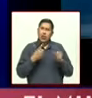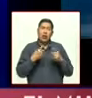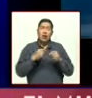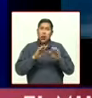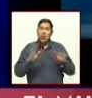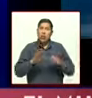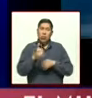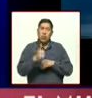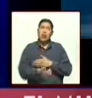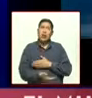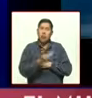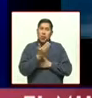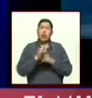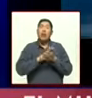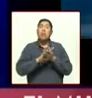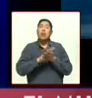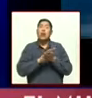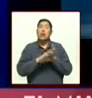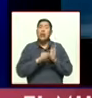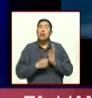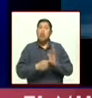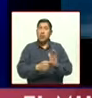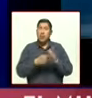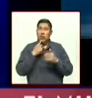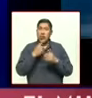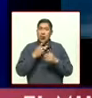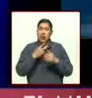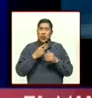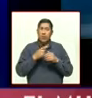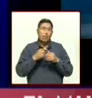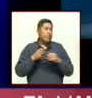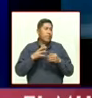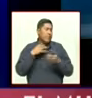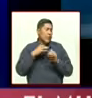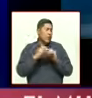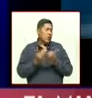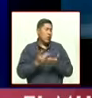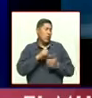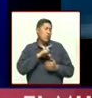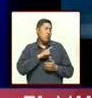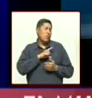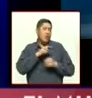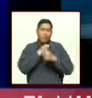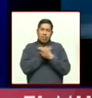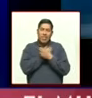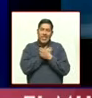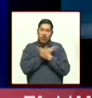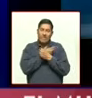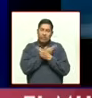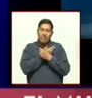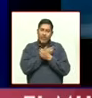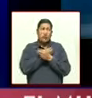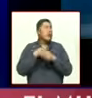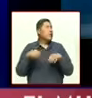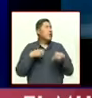este domingo a las 10 de la mañana. La película que se va a emitir es Academia de Conejos, es una película familiar. Imagínese además dar el ejemplo